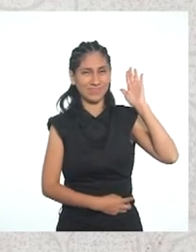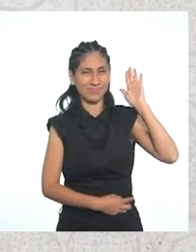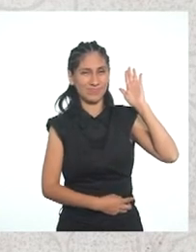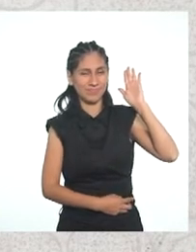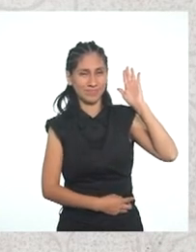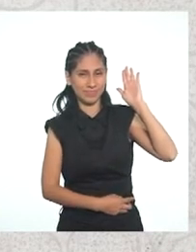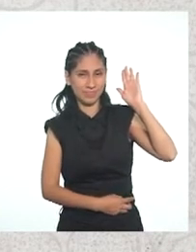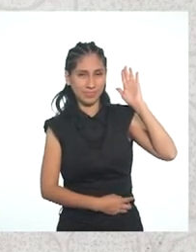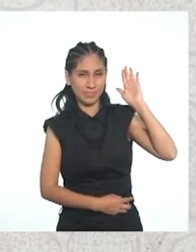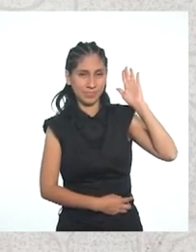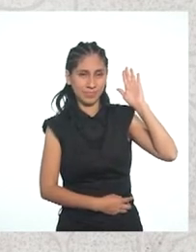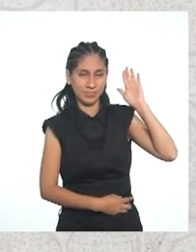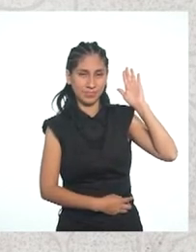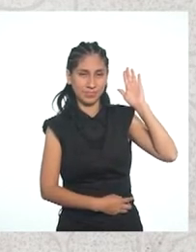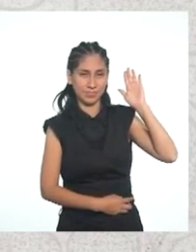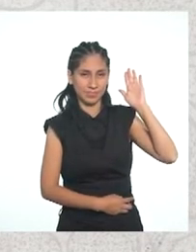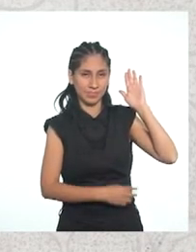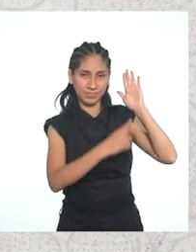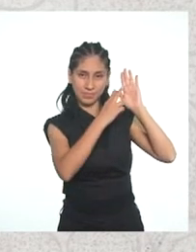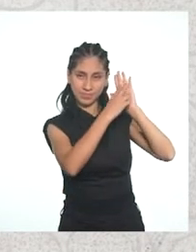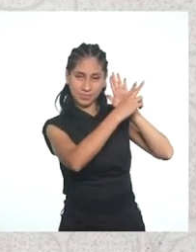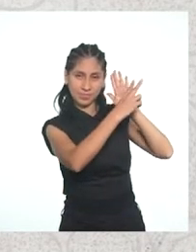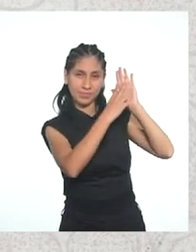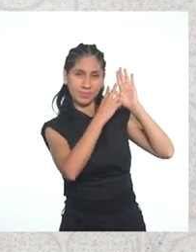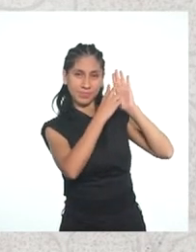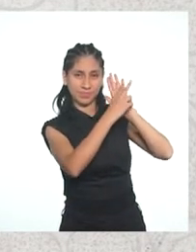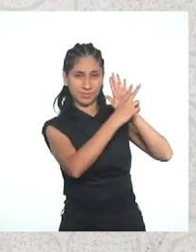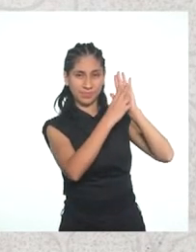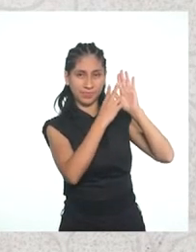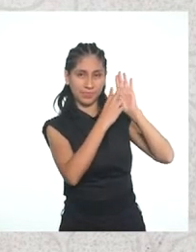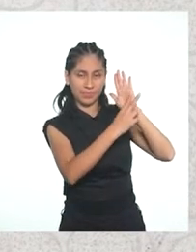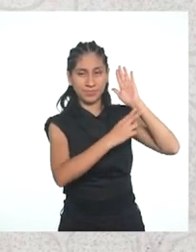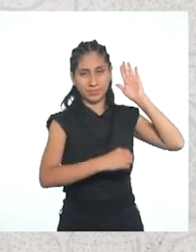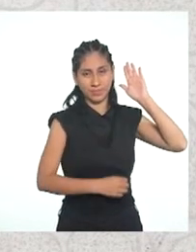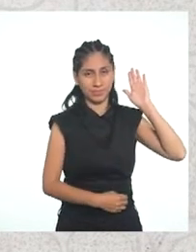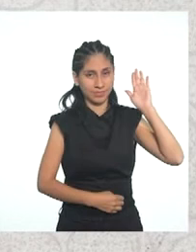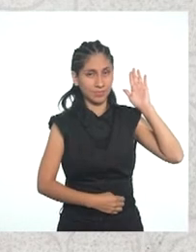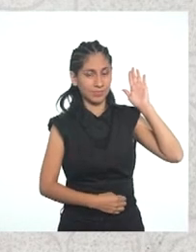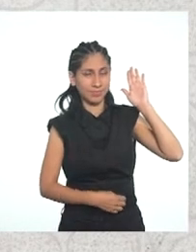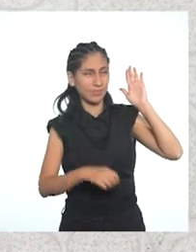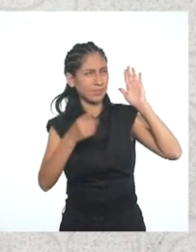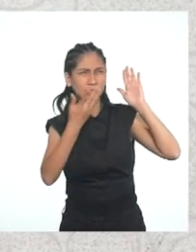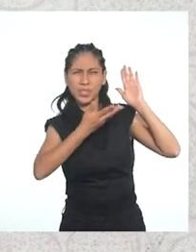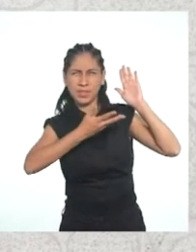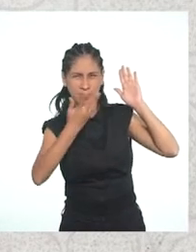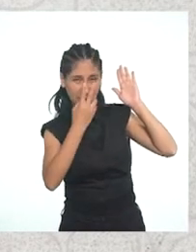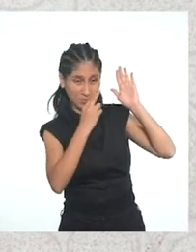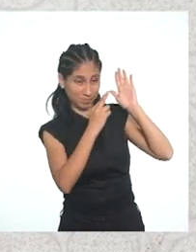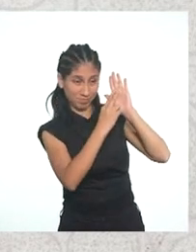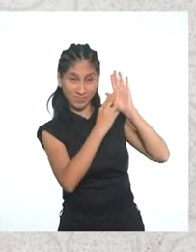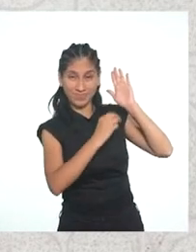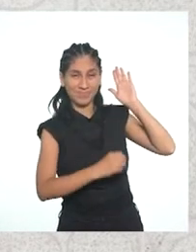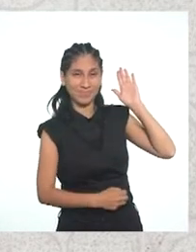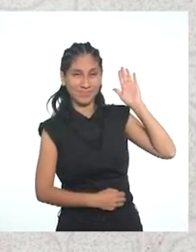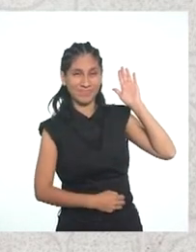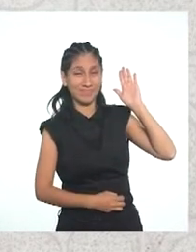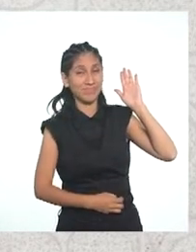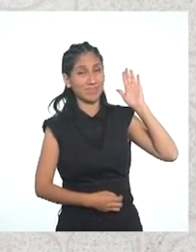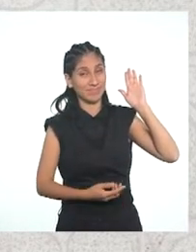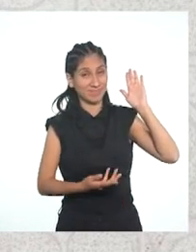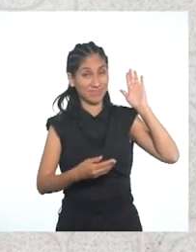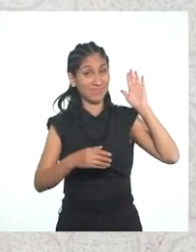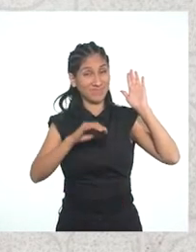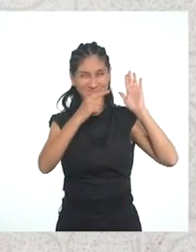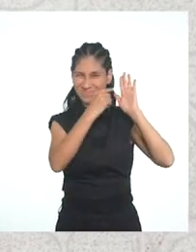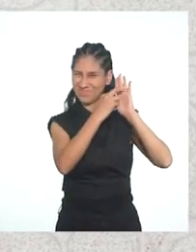cual consume fundamentalmente los azúcares presentes en ciertas materias primas, tales como